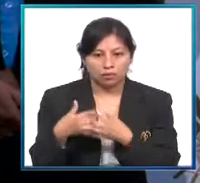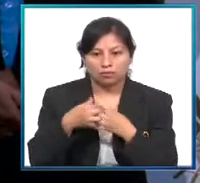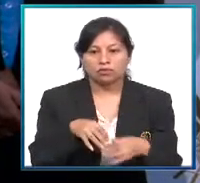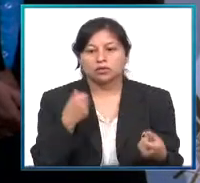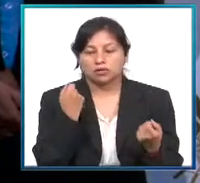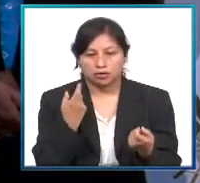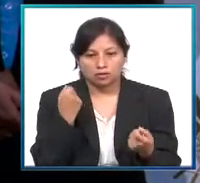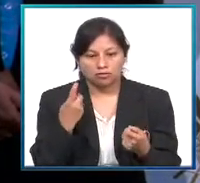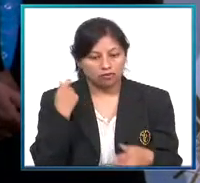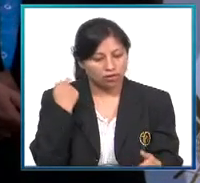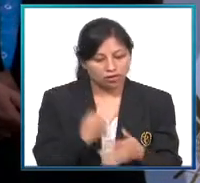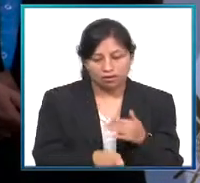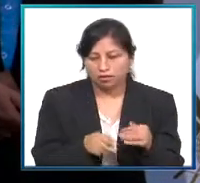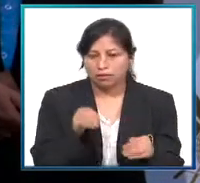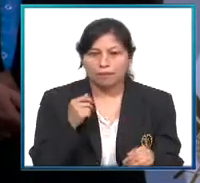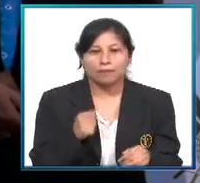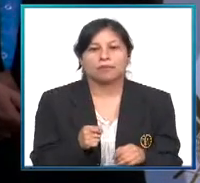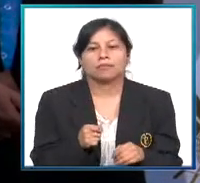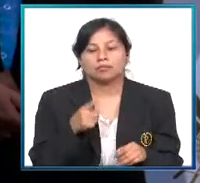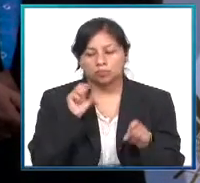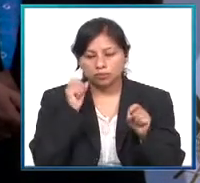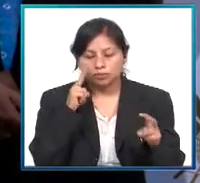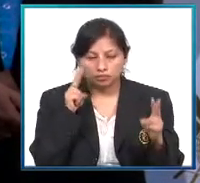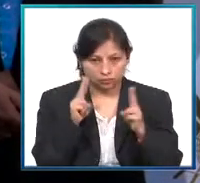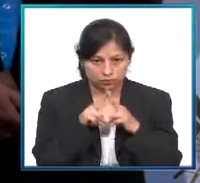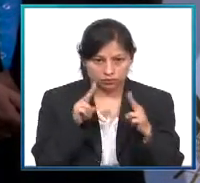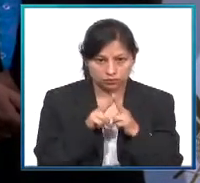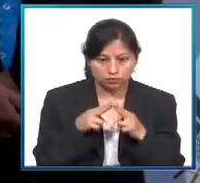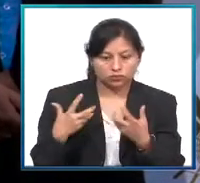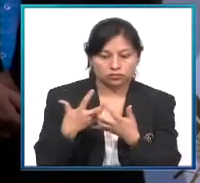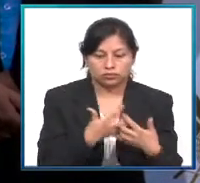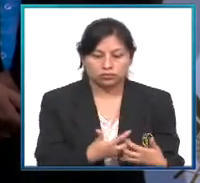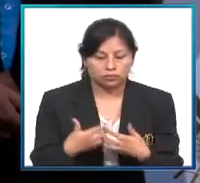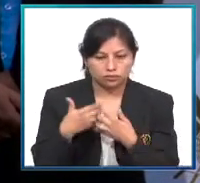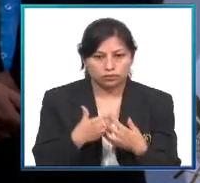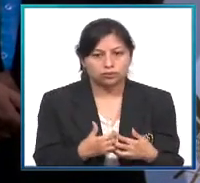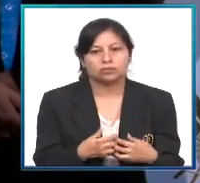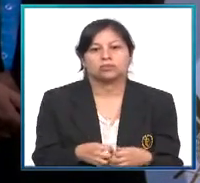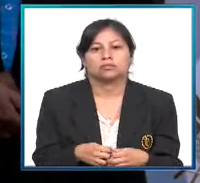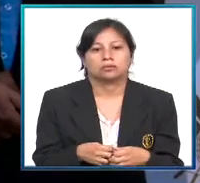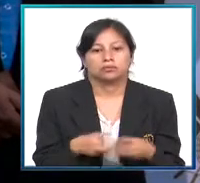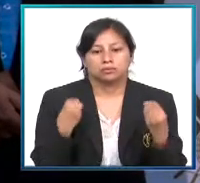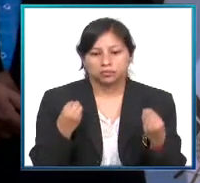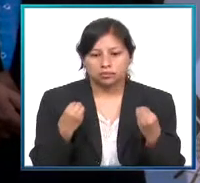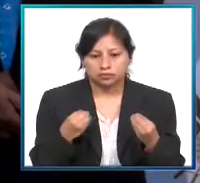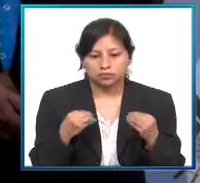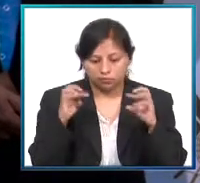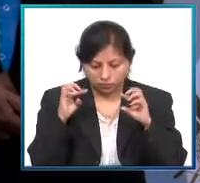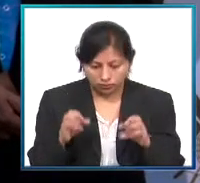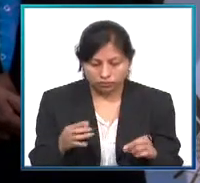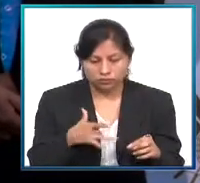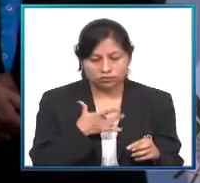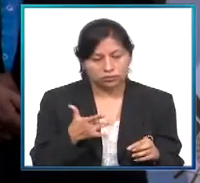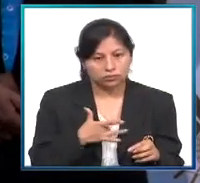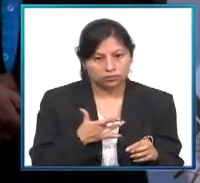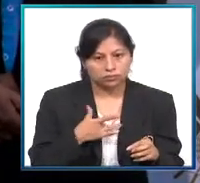cometan faltas graves. Esto lo que hemos visto es que varias empresas, y yo creo que varios consumidores se pueden